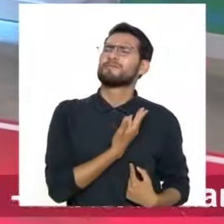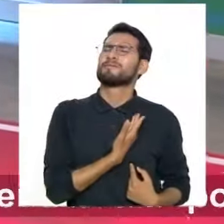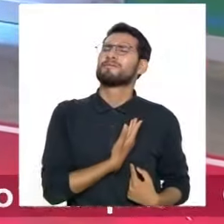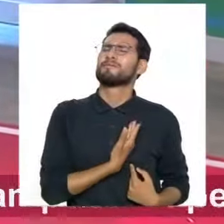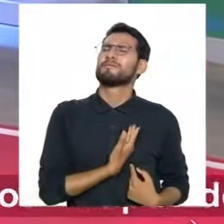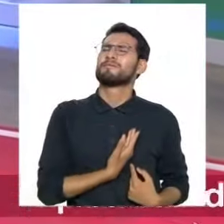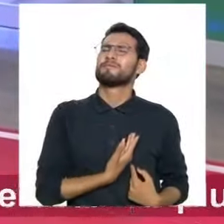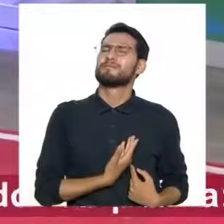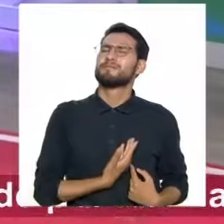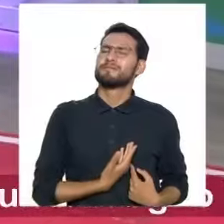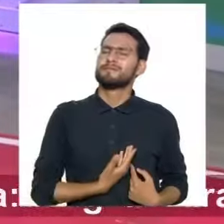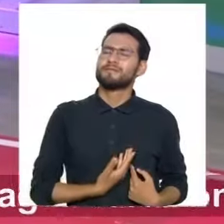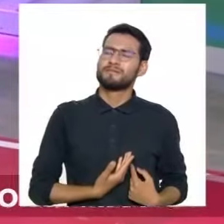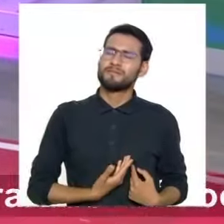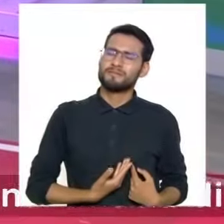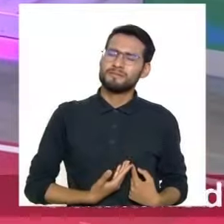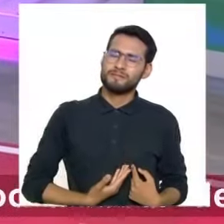corazón